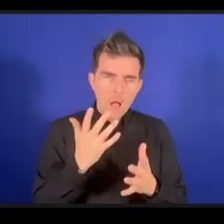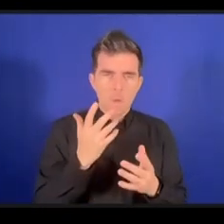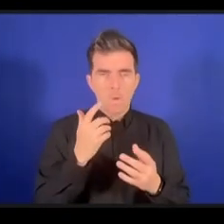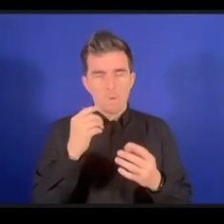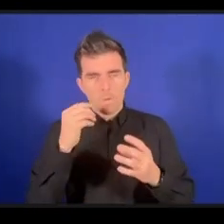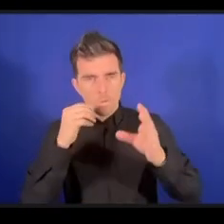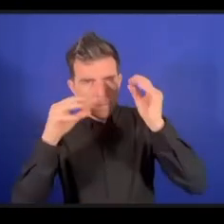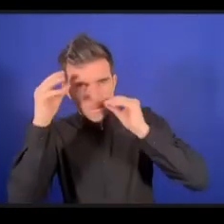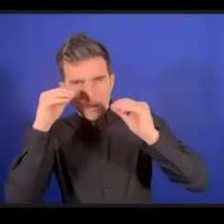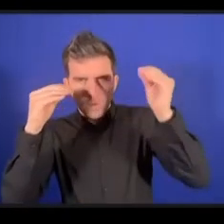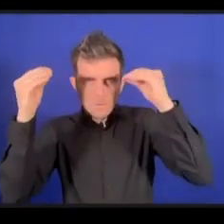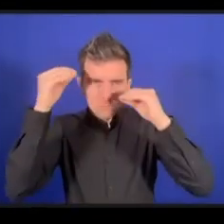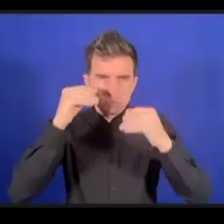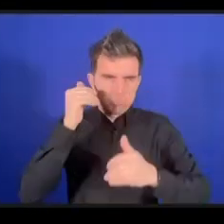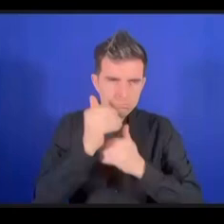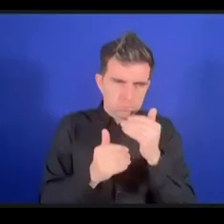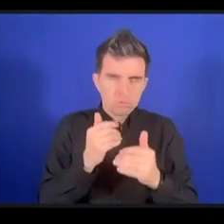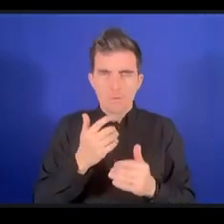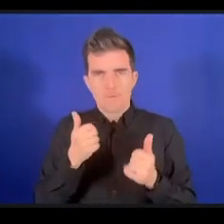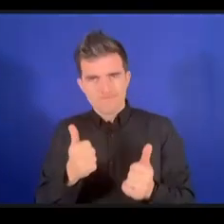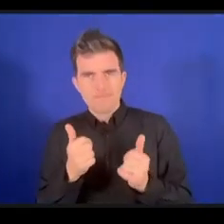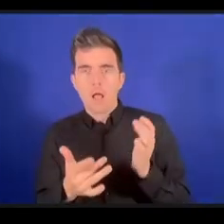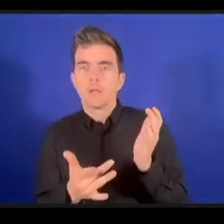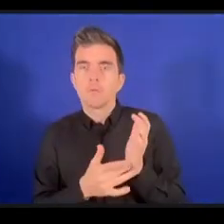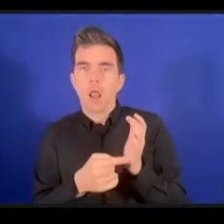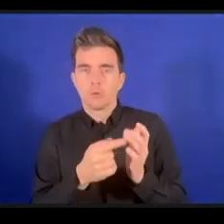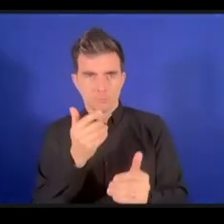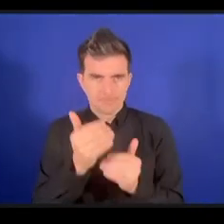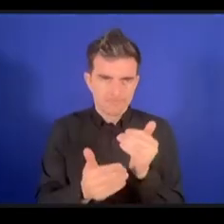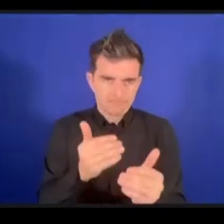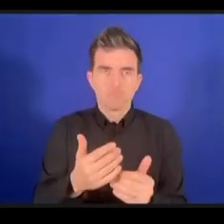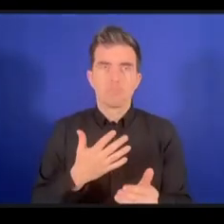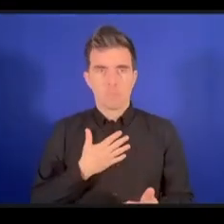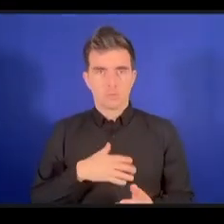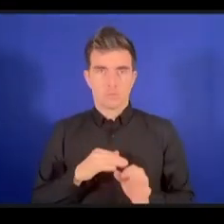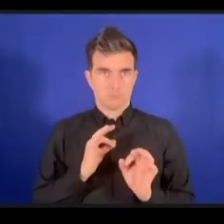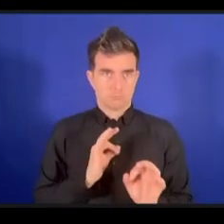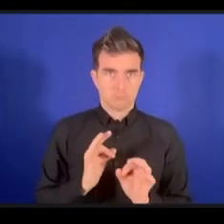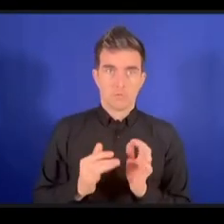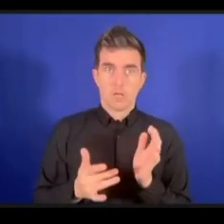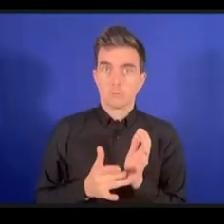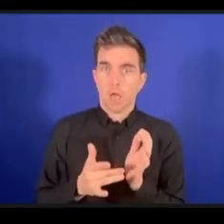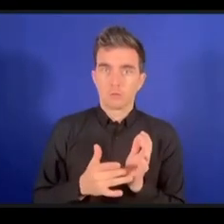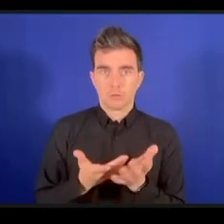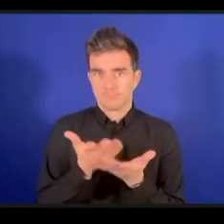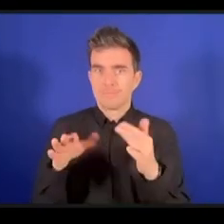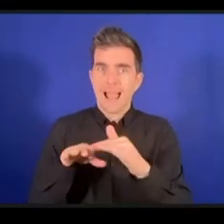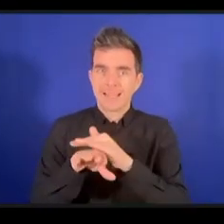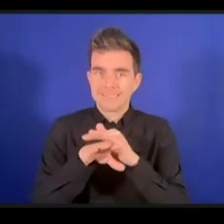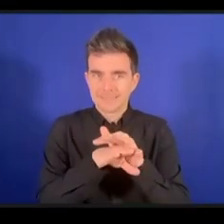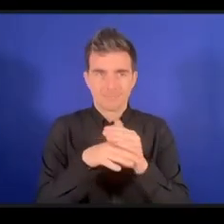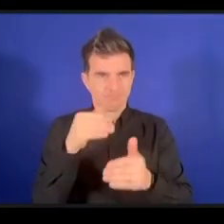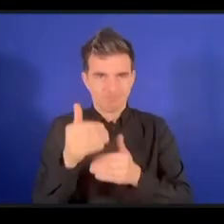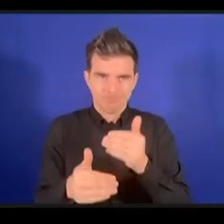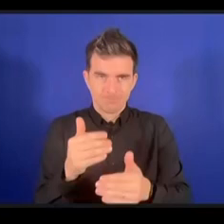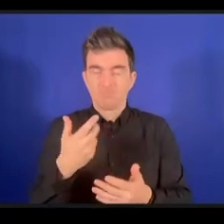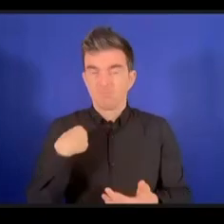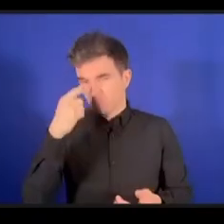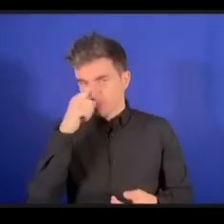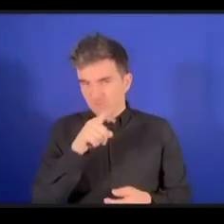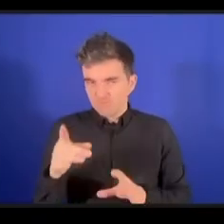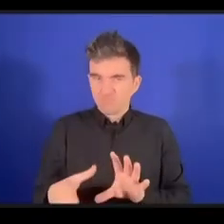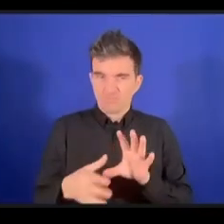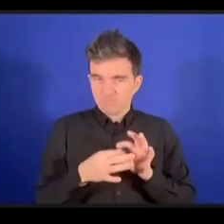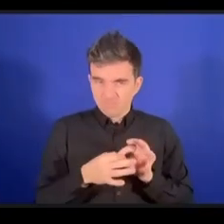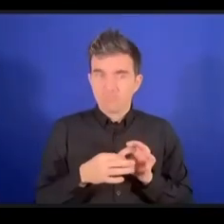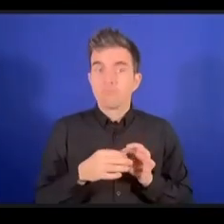cierta sensibilidad para este tema y puedan eh contribuir a tener una tecnología accesible